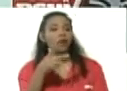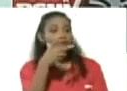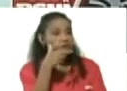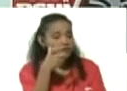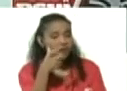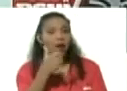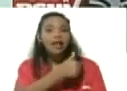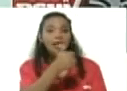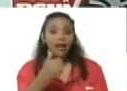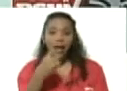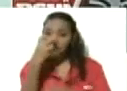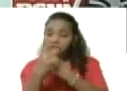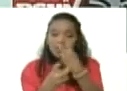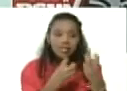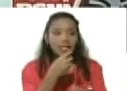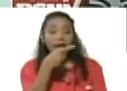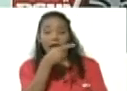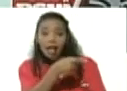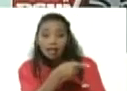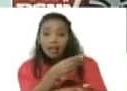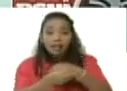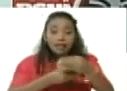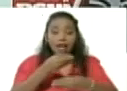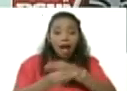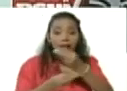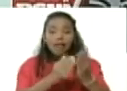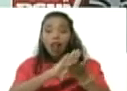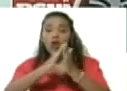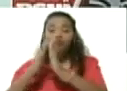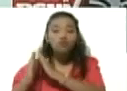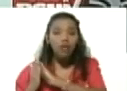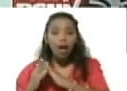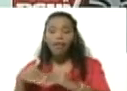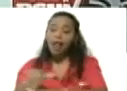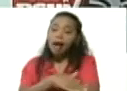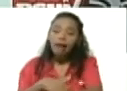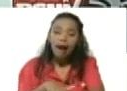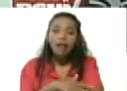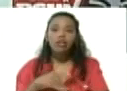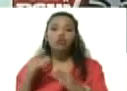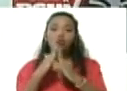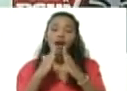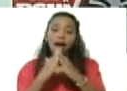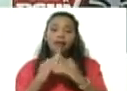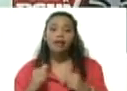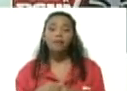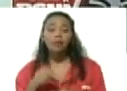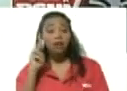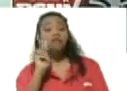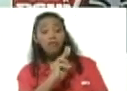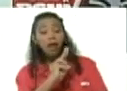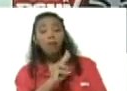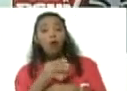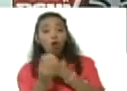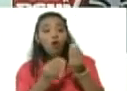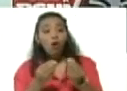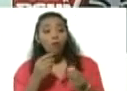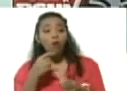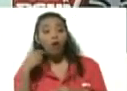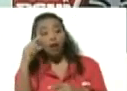y cada visita de estas que se hacen en comunidades, en sus calles, en sus casas, vemos los casos y vemos las